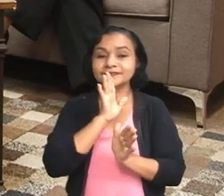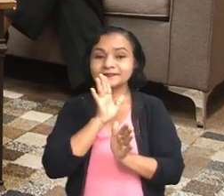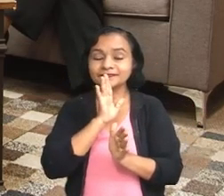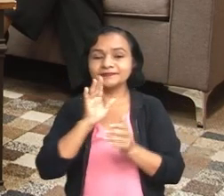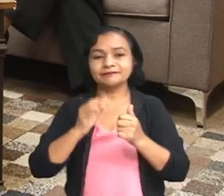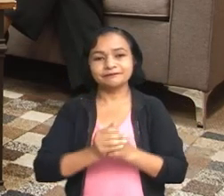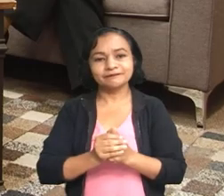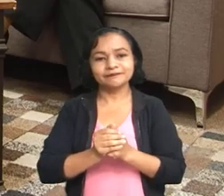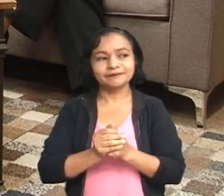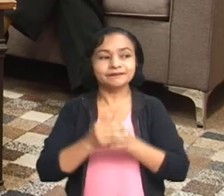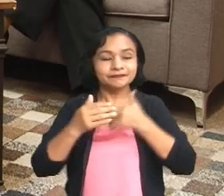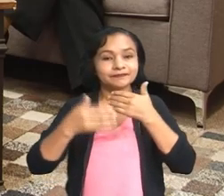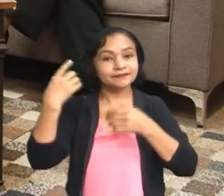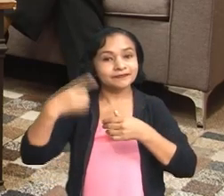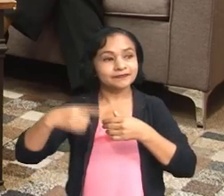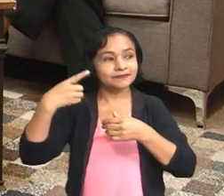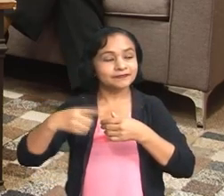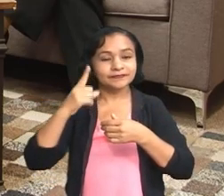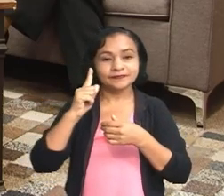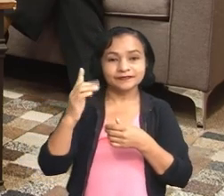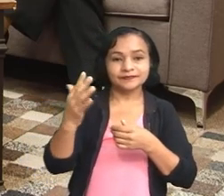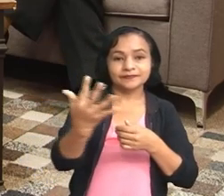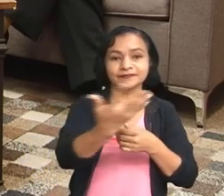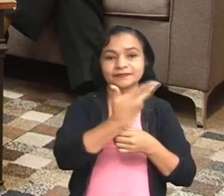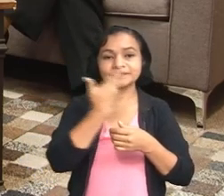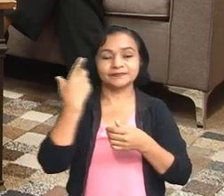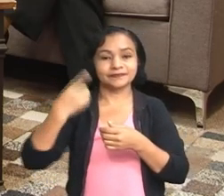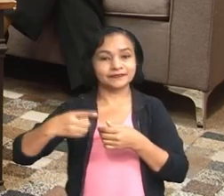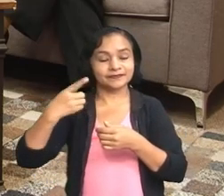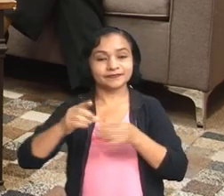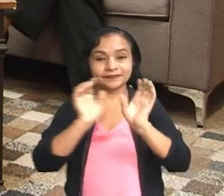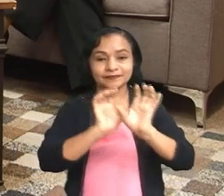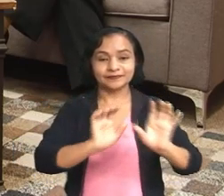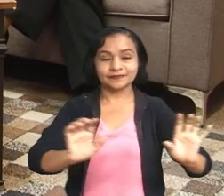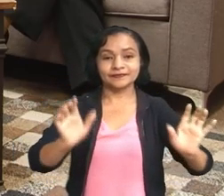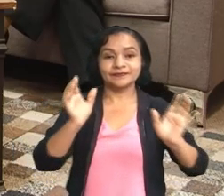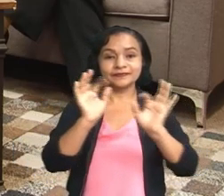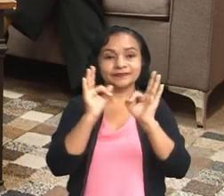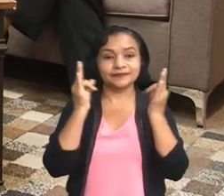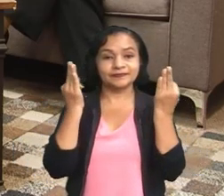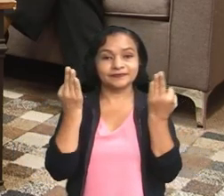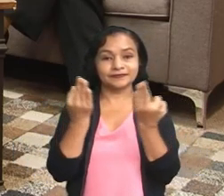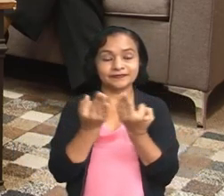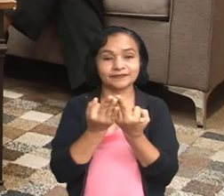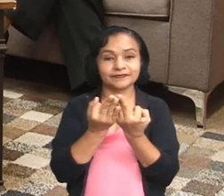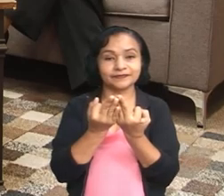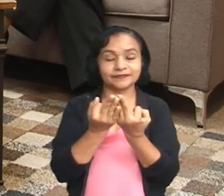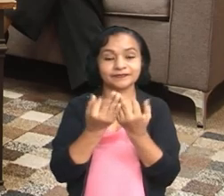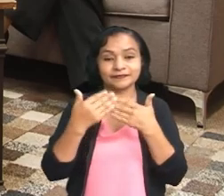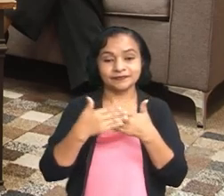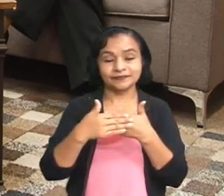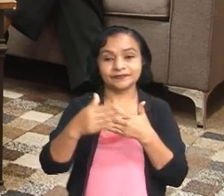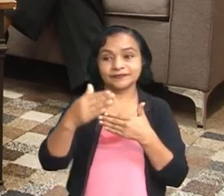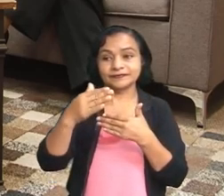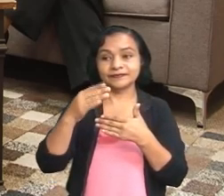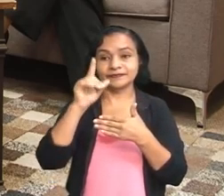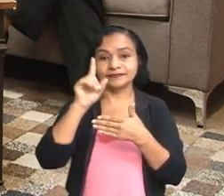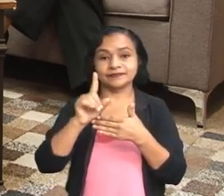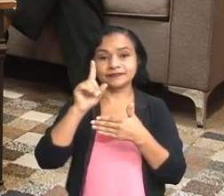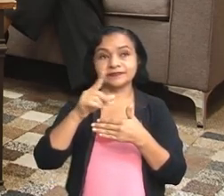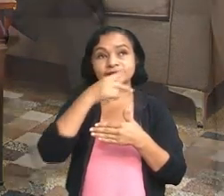sin duda alguna, procesos de restitución integrales en cuanto a derechos de niñez y derechos de la familia, a propósito de estar ya de cara al 1 de